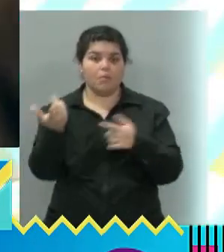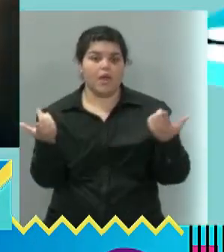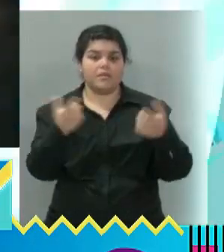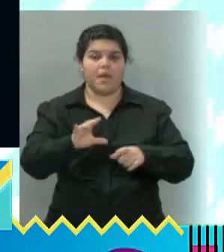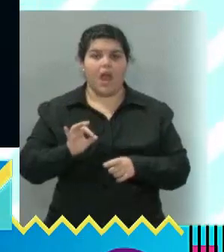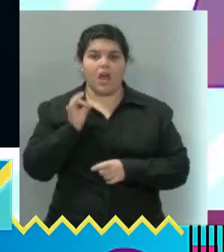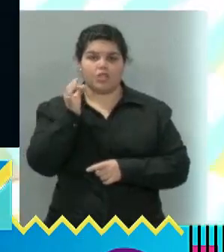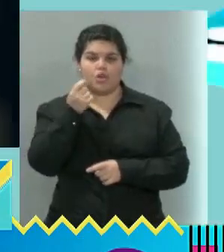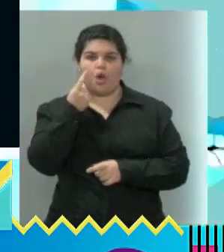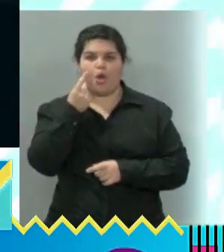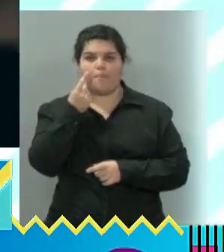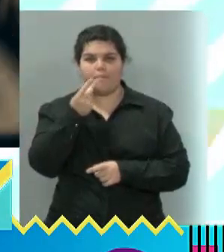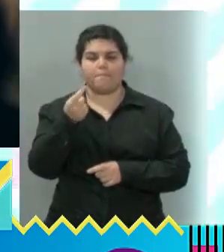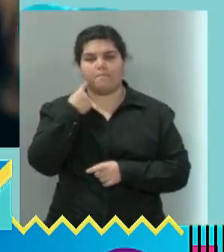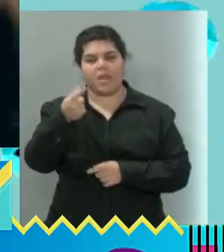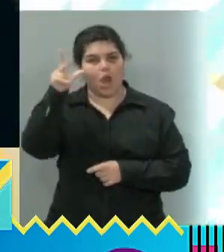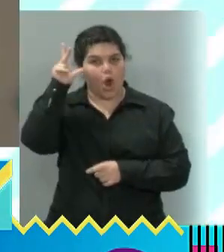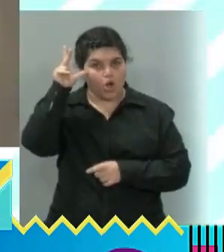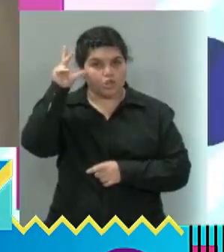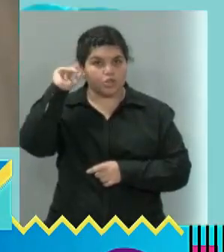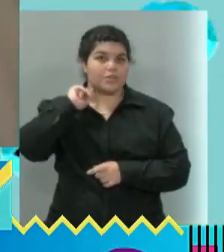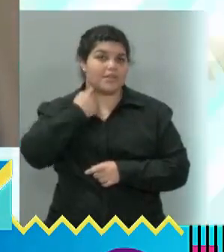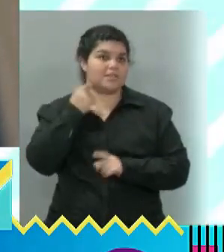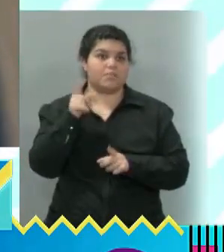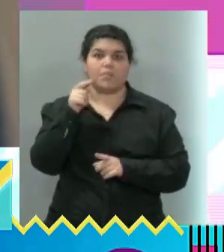como apuntó el doctor Cueto,